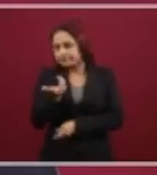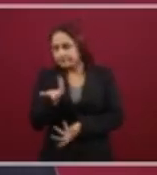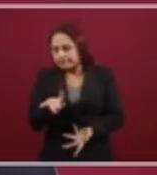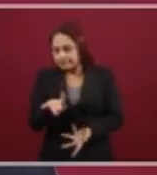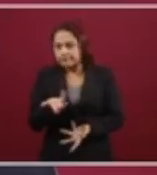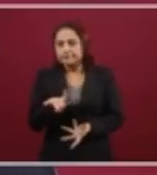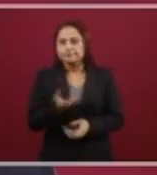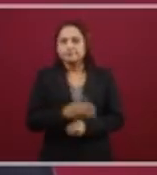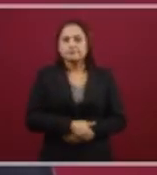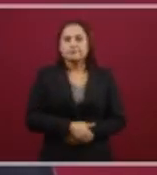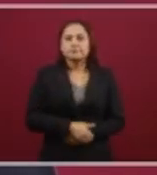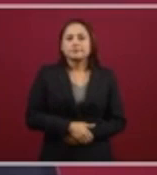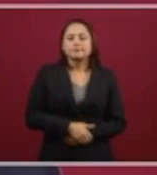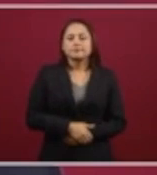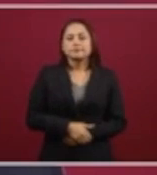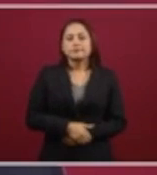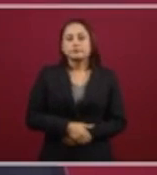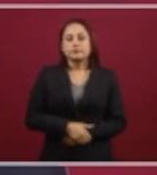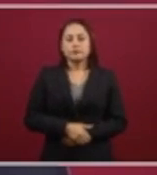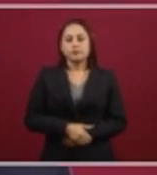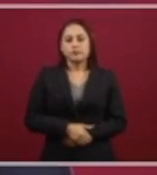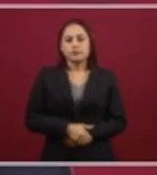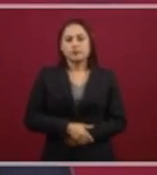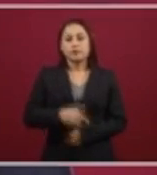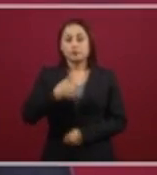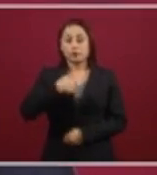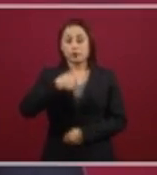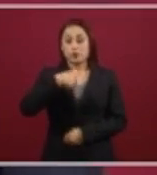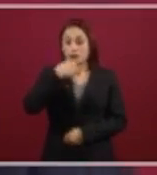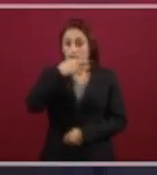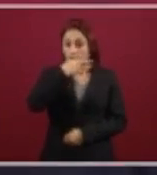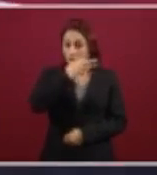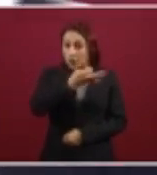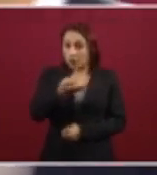Les informo que